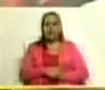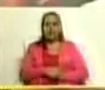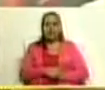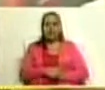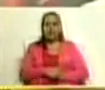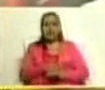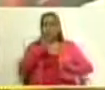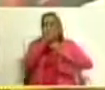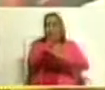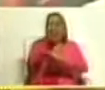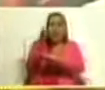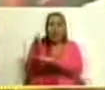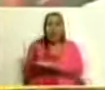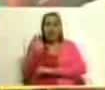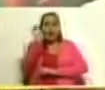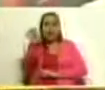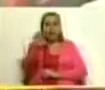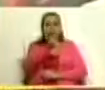país.